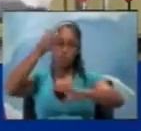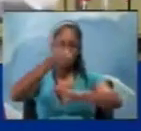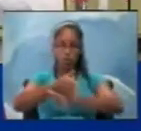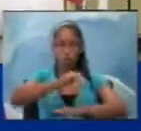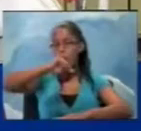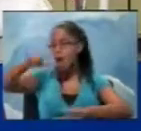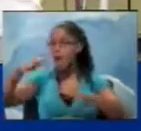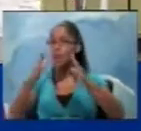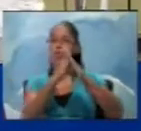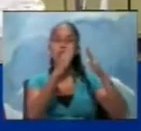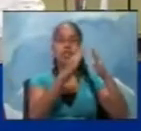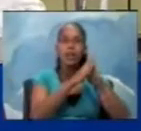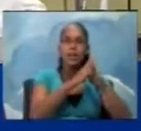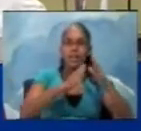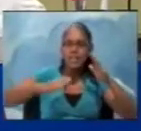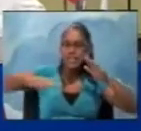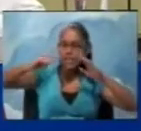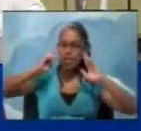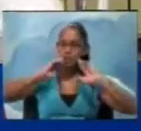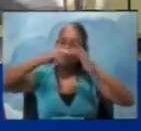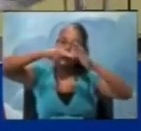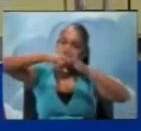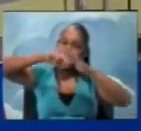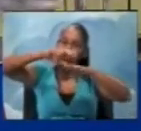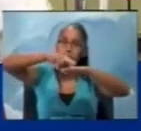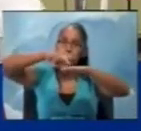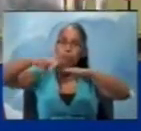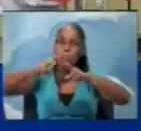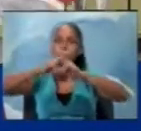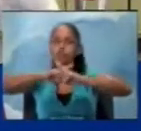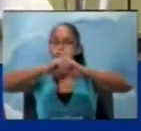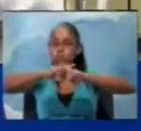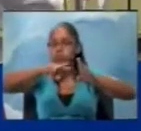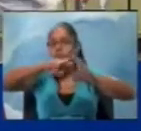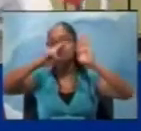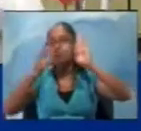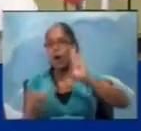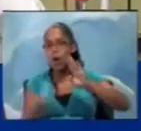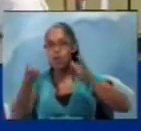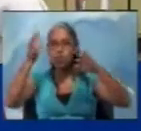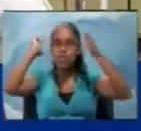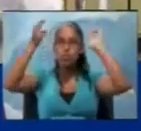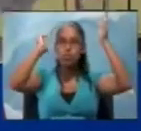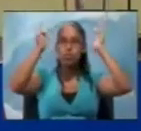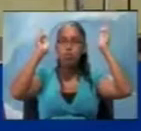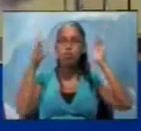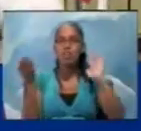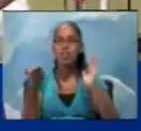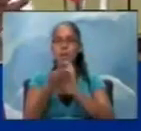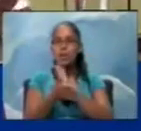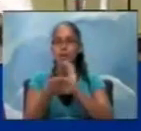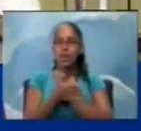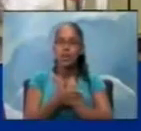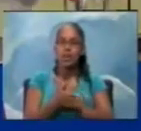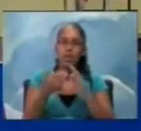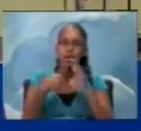Jerusalén, se bajó del burro. ¿Y qué pasó cuando él se bajó del burro? Vamos a leerlo.